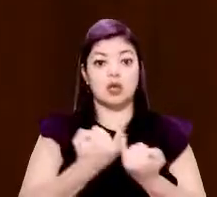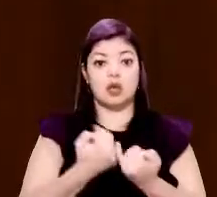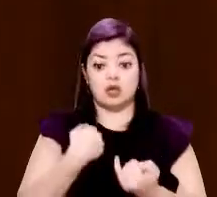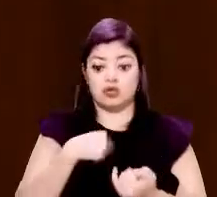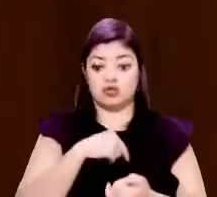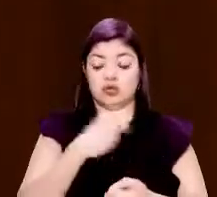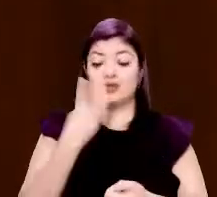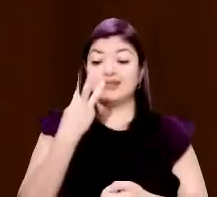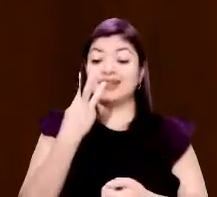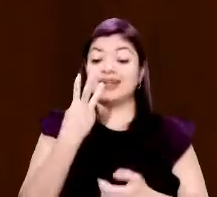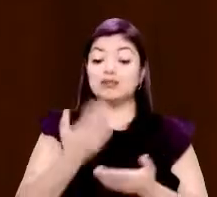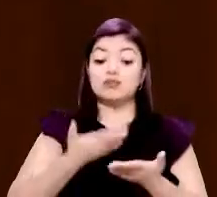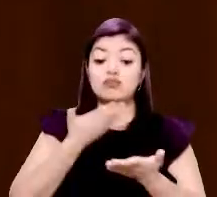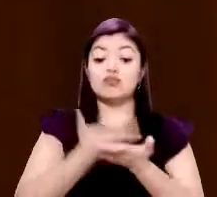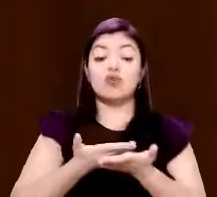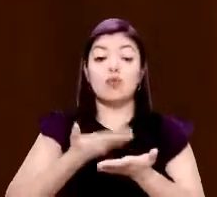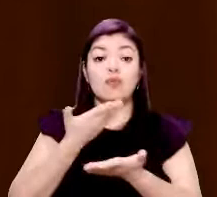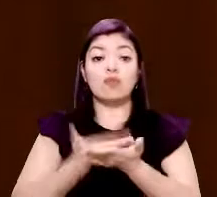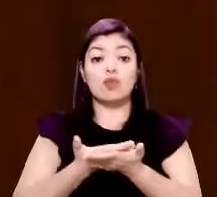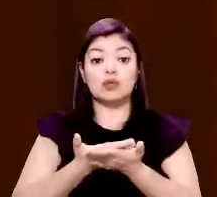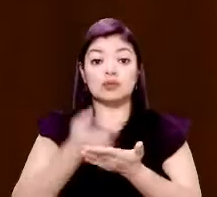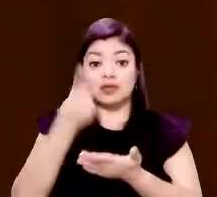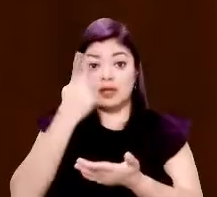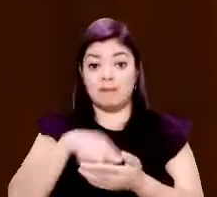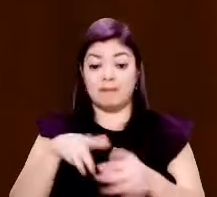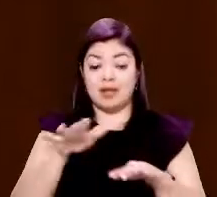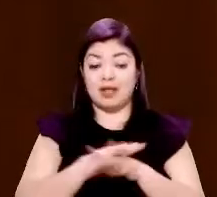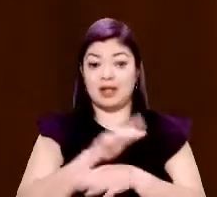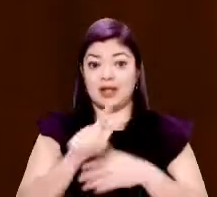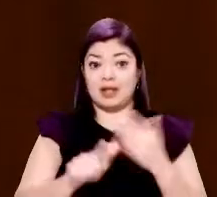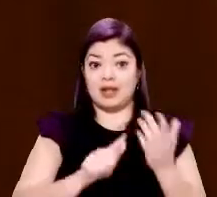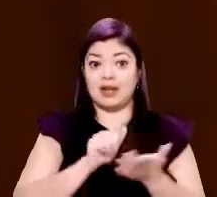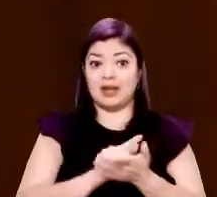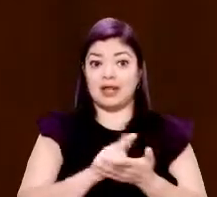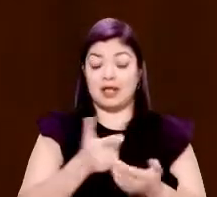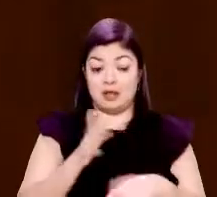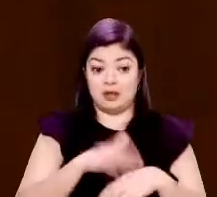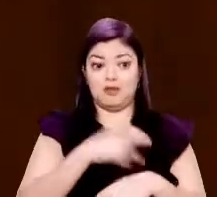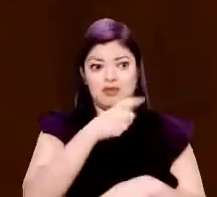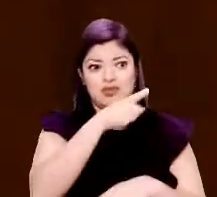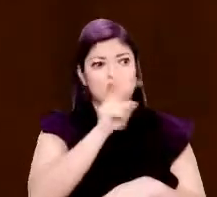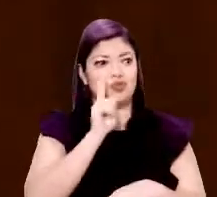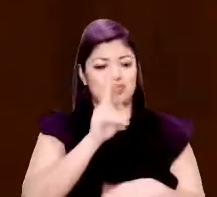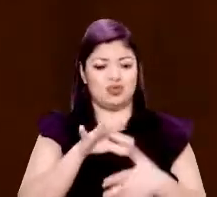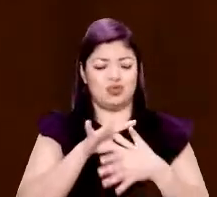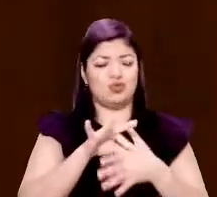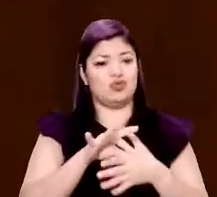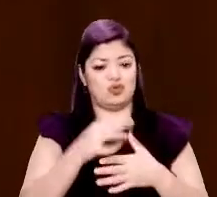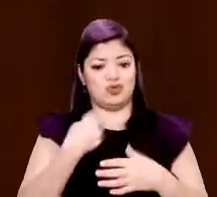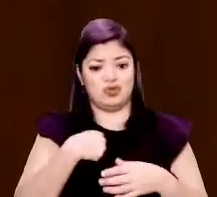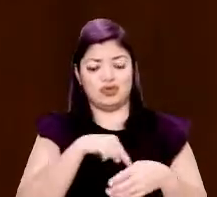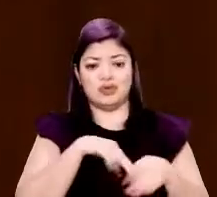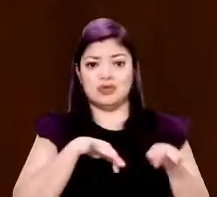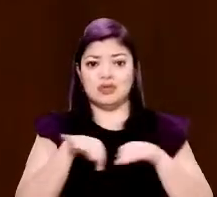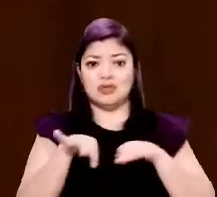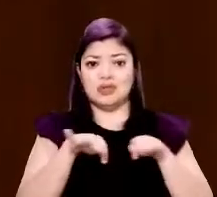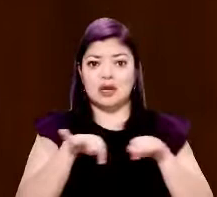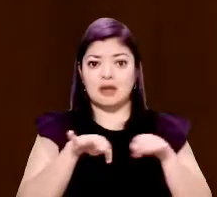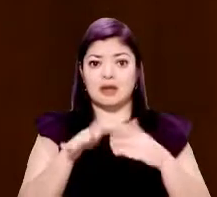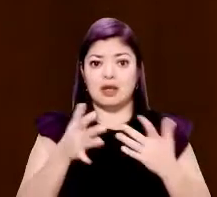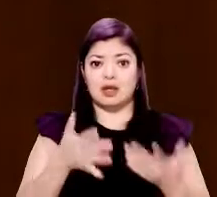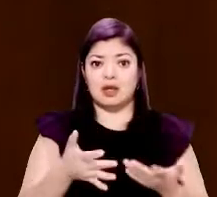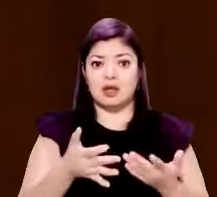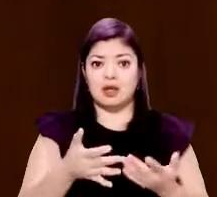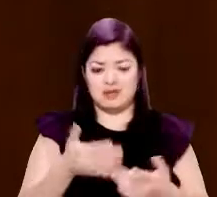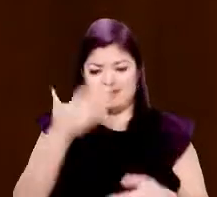3 iniciativas, secretario. Y en ese sentido, y usted ha sido testigo de nuestro trabajo, sabedores del